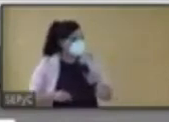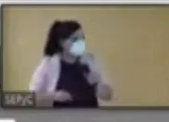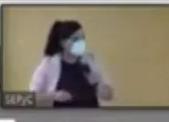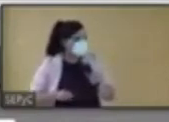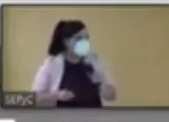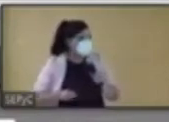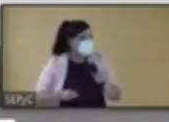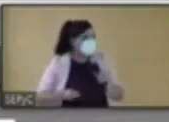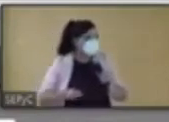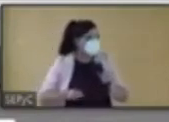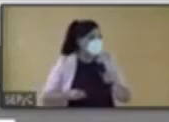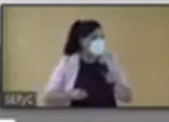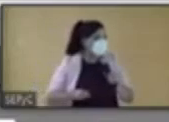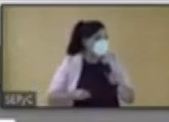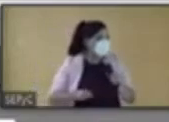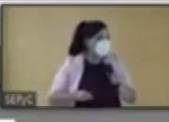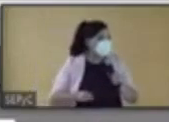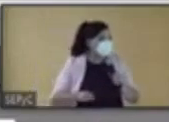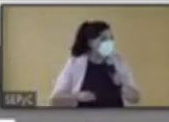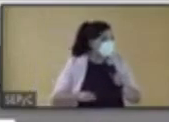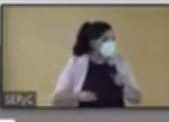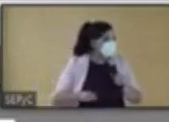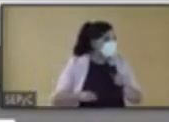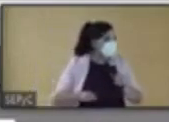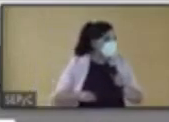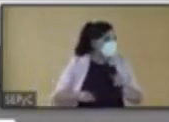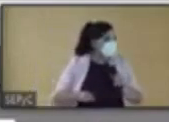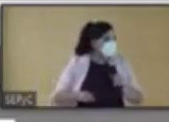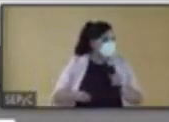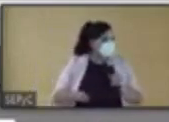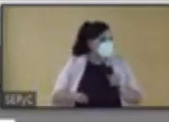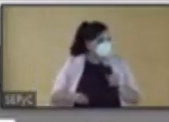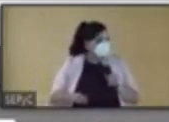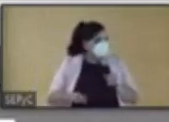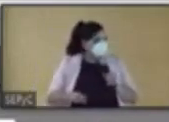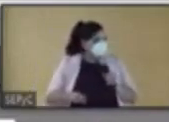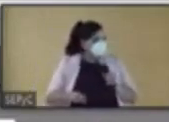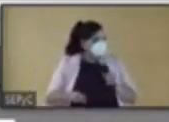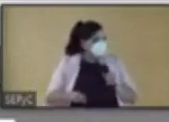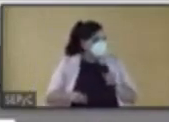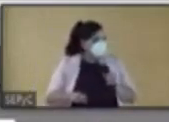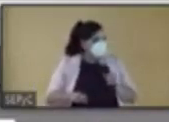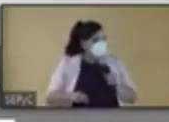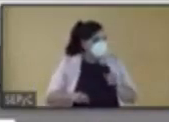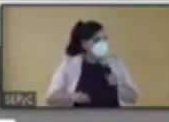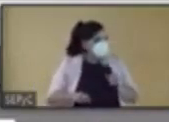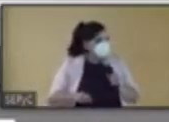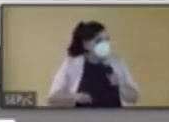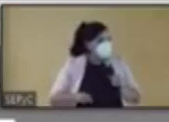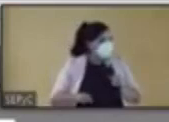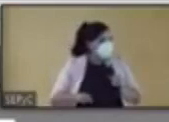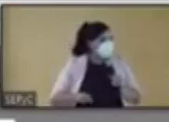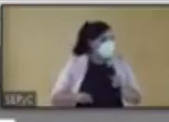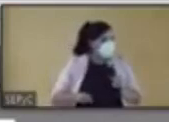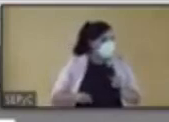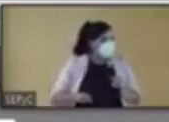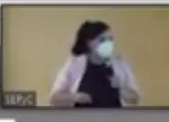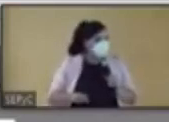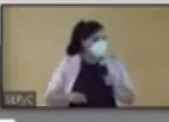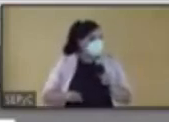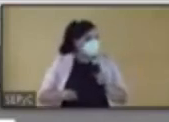Número de cuenta o contrato, eso lo pueden obtener de algún estado de cuenta. ¿Dónde se localiza la inversión?